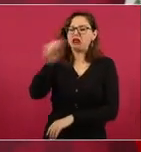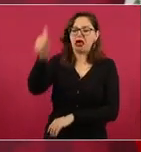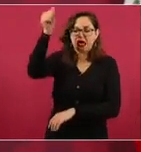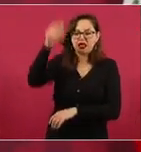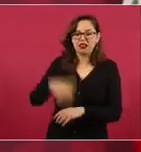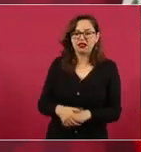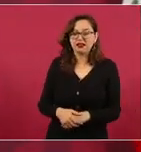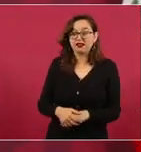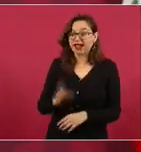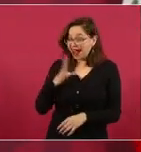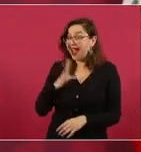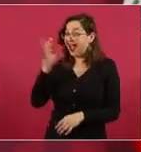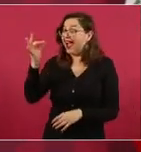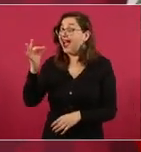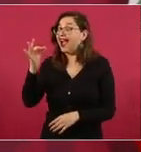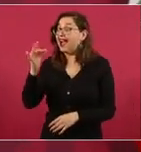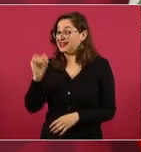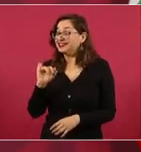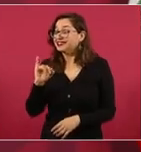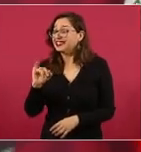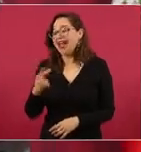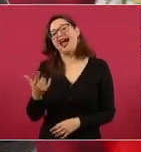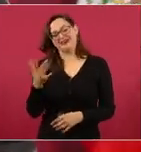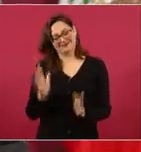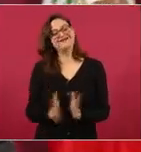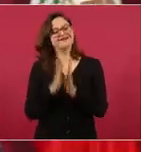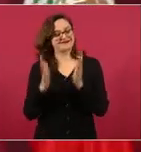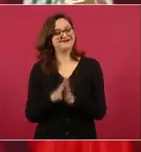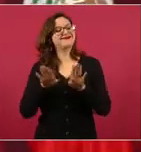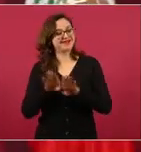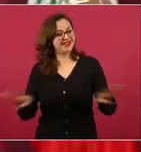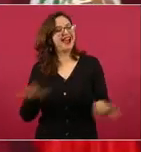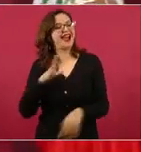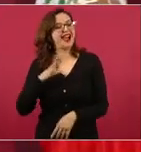Si salgo yo, sí hay democracia.